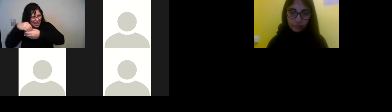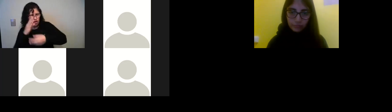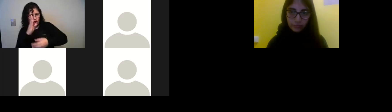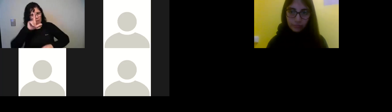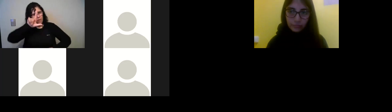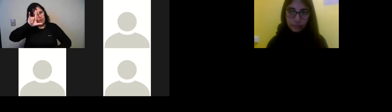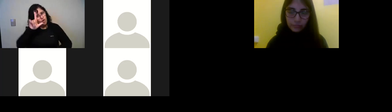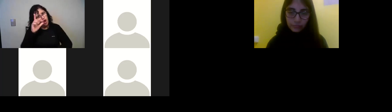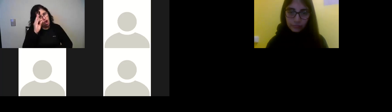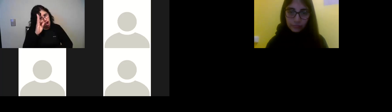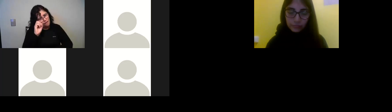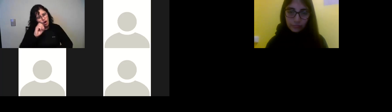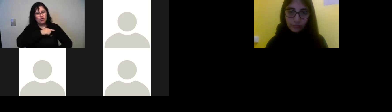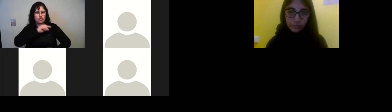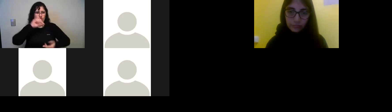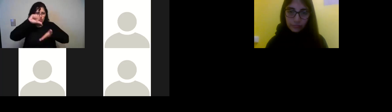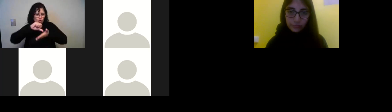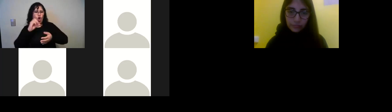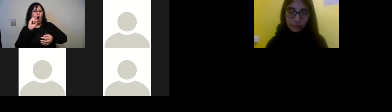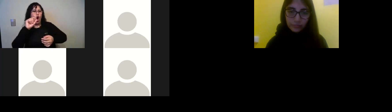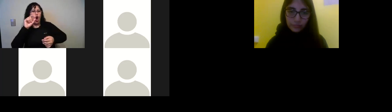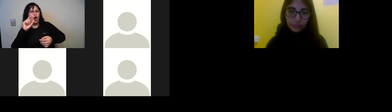ya, ese era. Gracias, profe. ¿Ya?